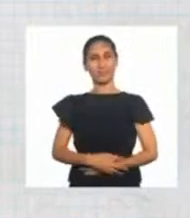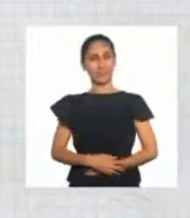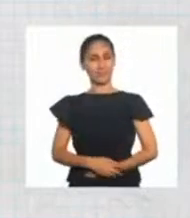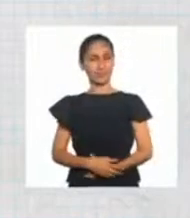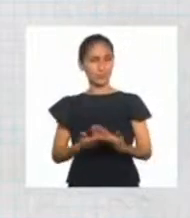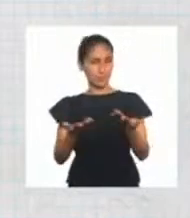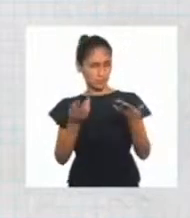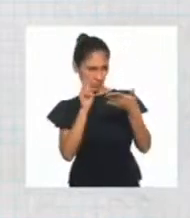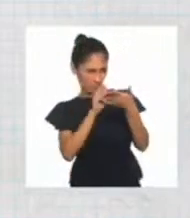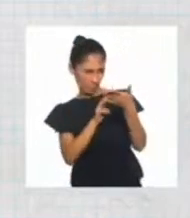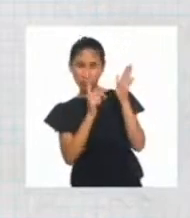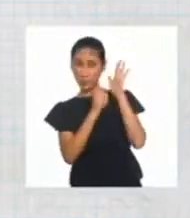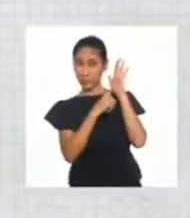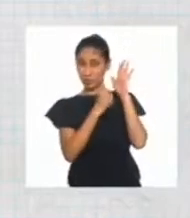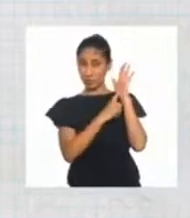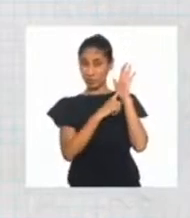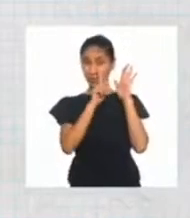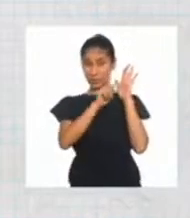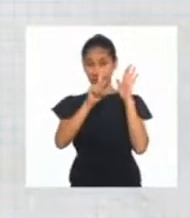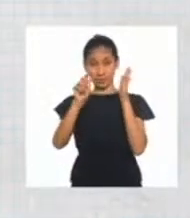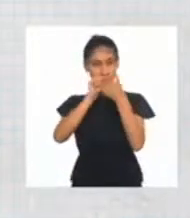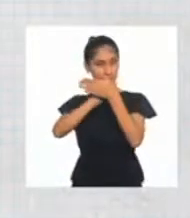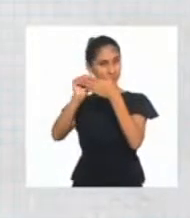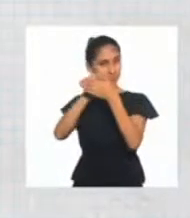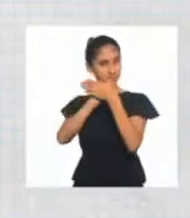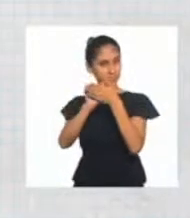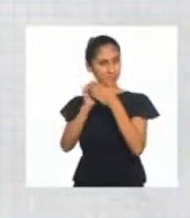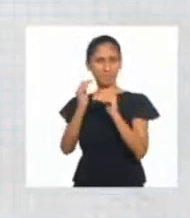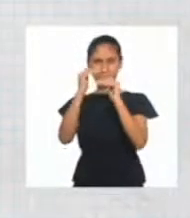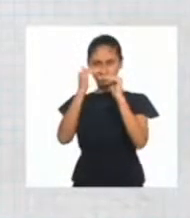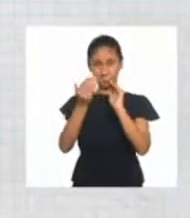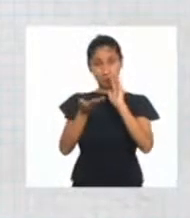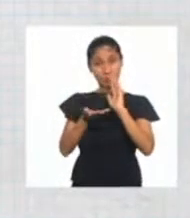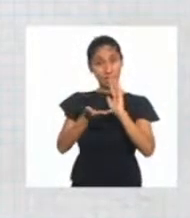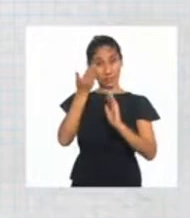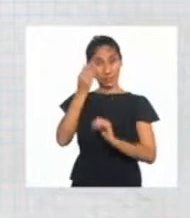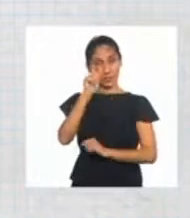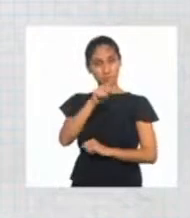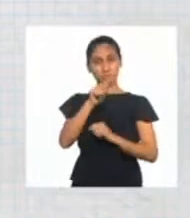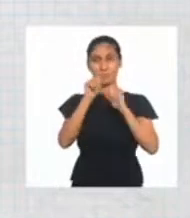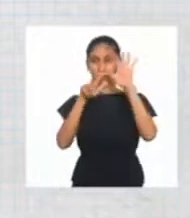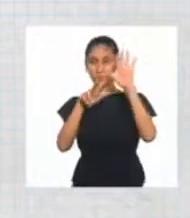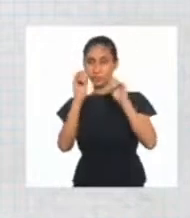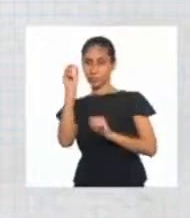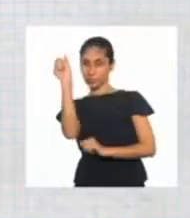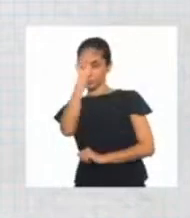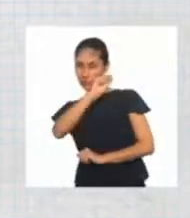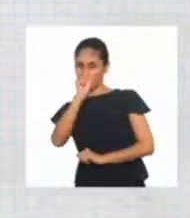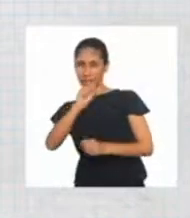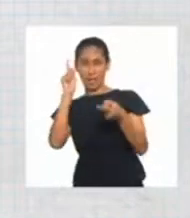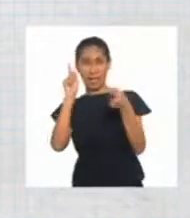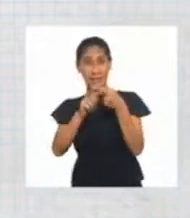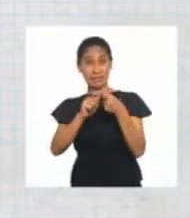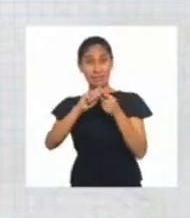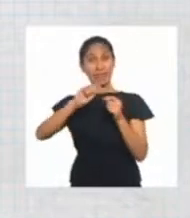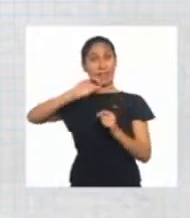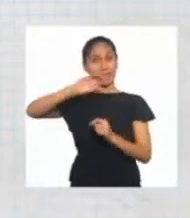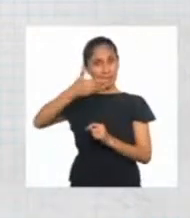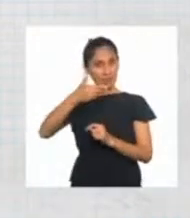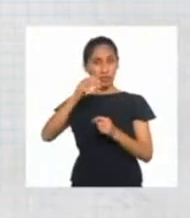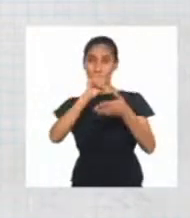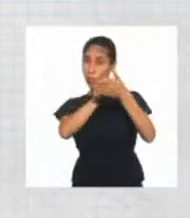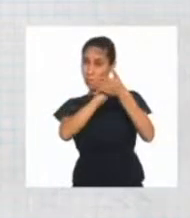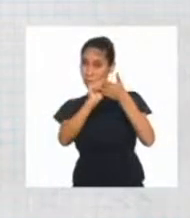sucesivamente, como se muestra cada mes. Se incrementa 180 soles hasta que el quinto